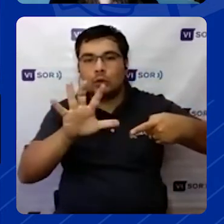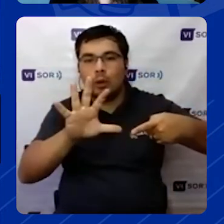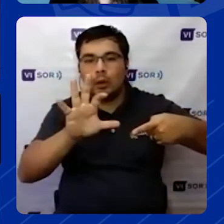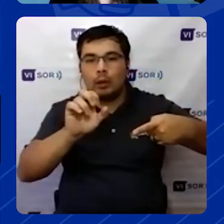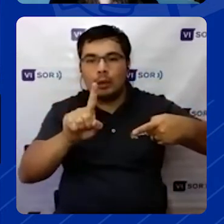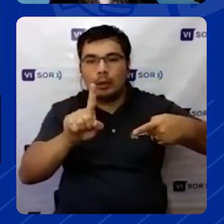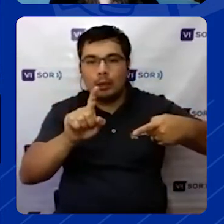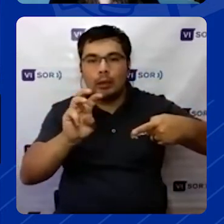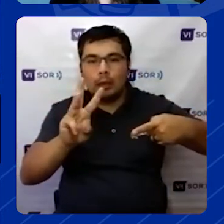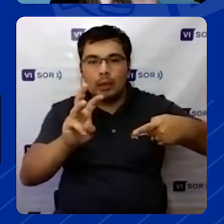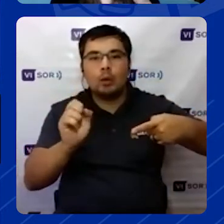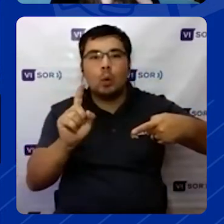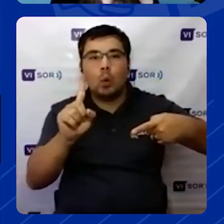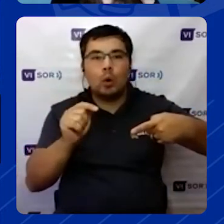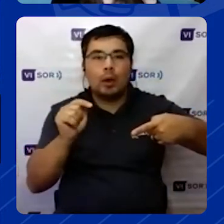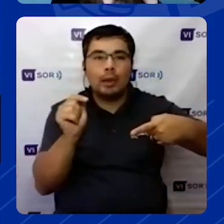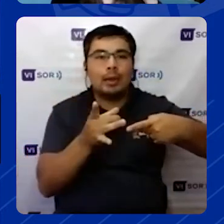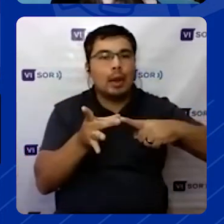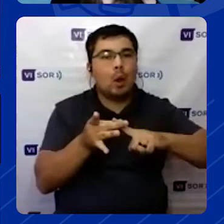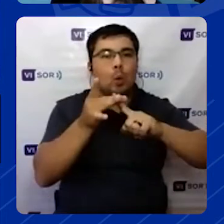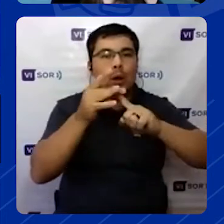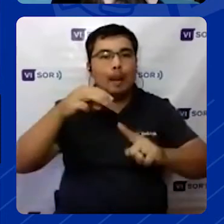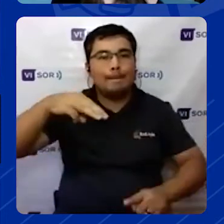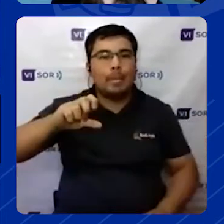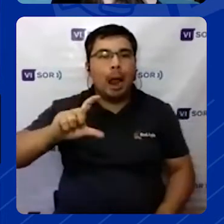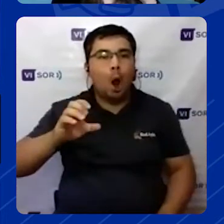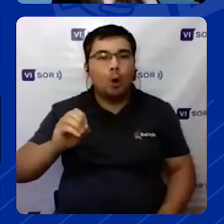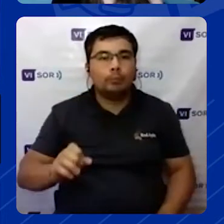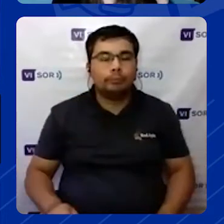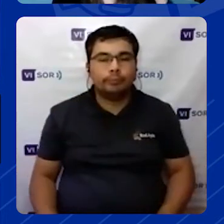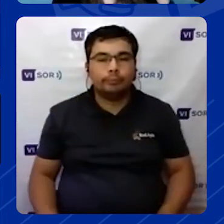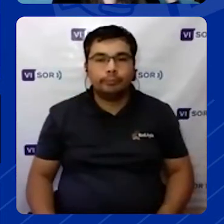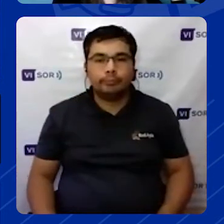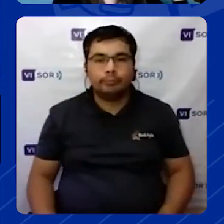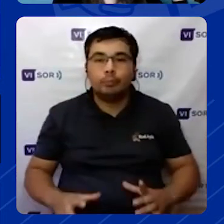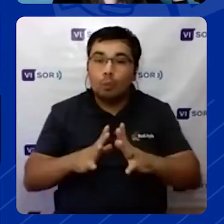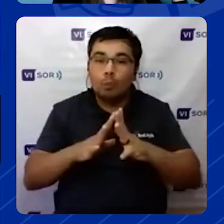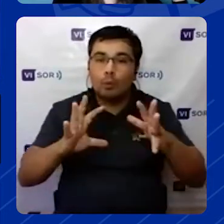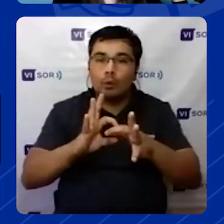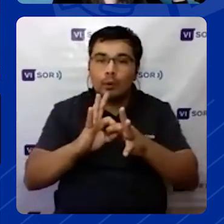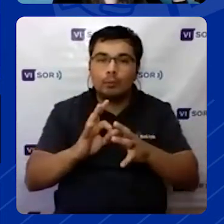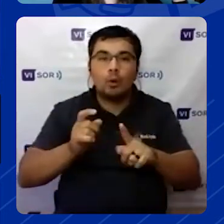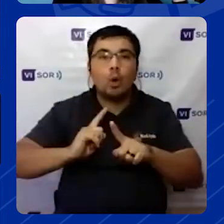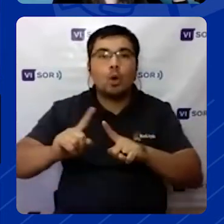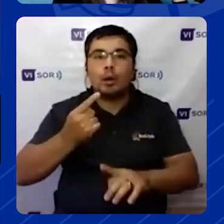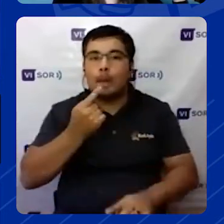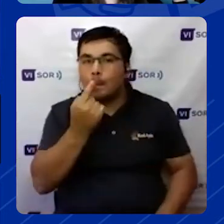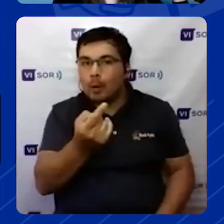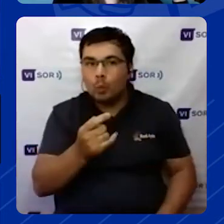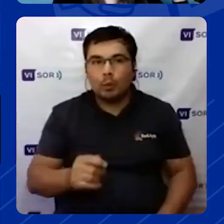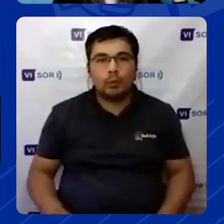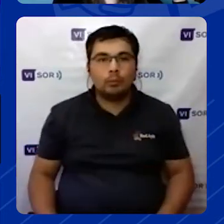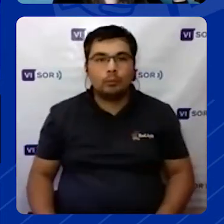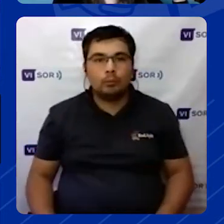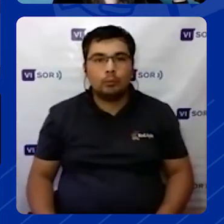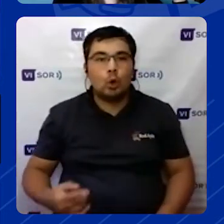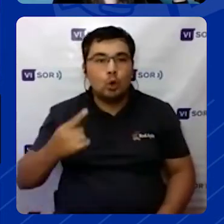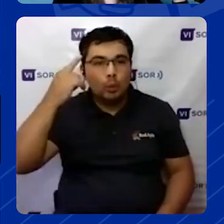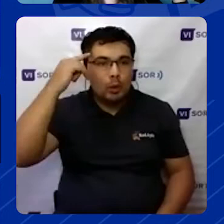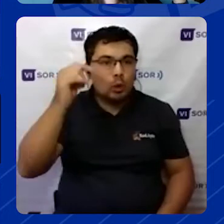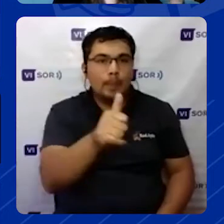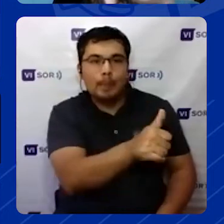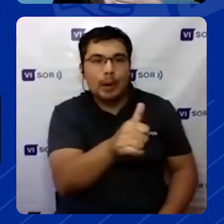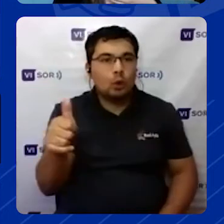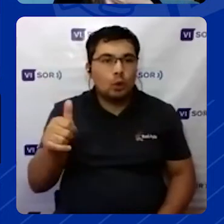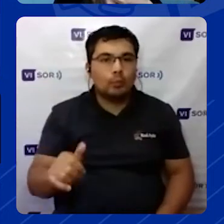pago. Perfecto, muchas gracias. Acá hay una pregunta que yo creo que puede ser para todos